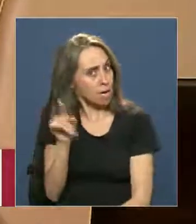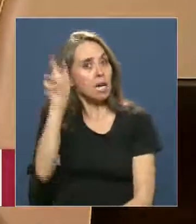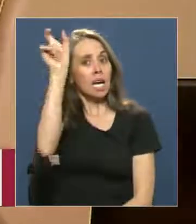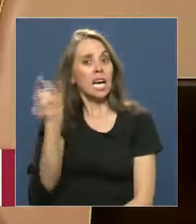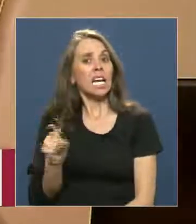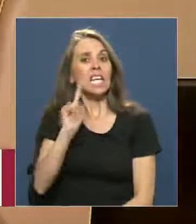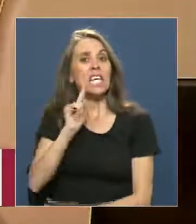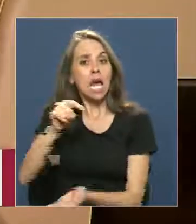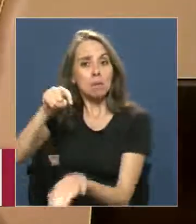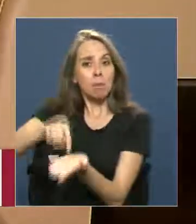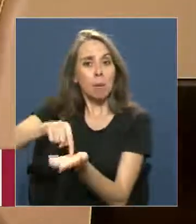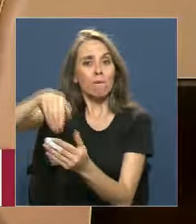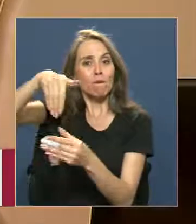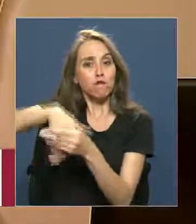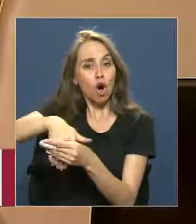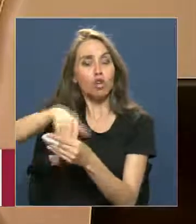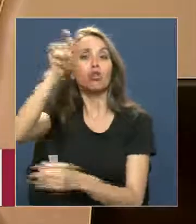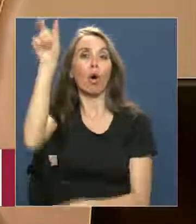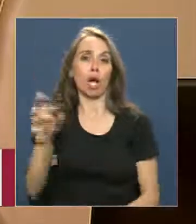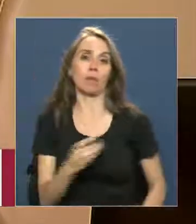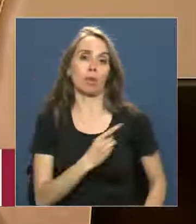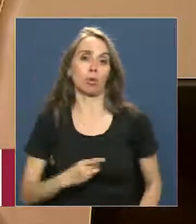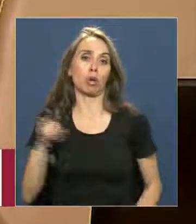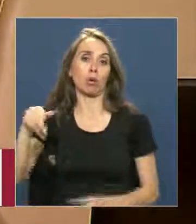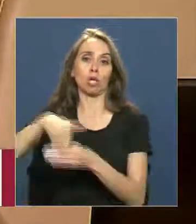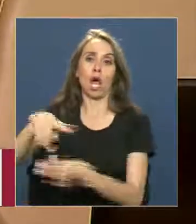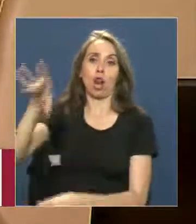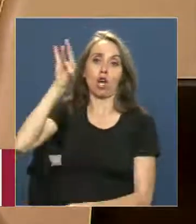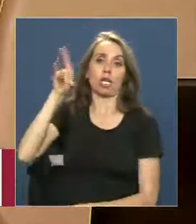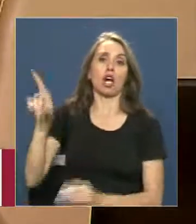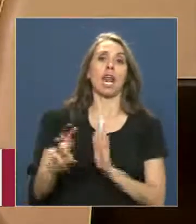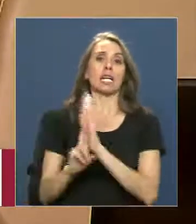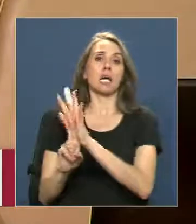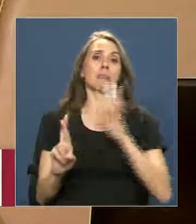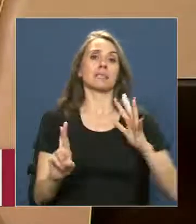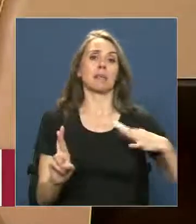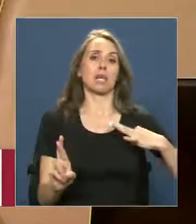sido elegido democráticamente y hay que resguardar también el principio de representación